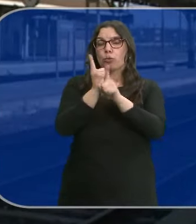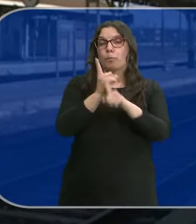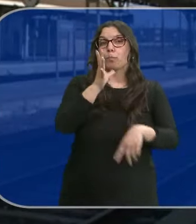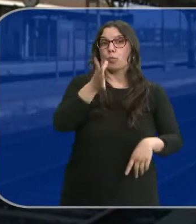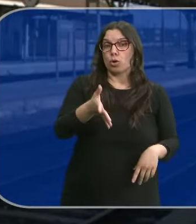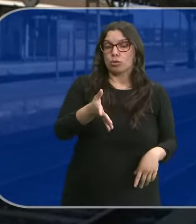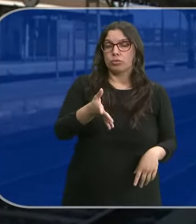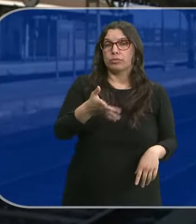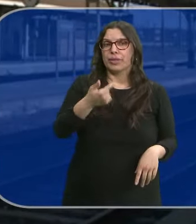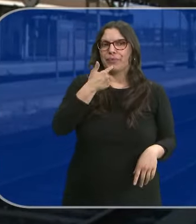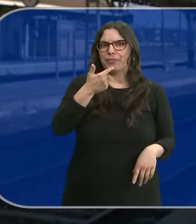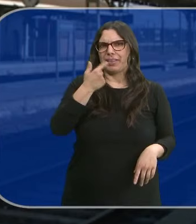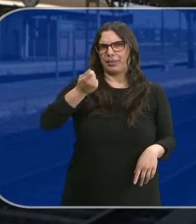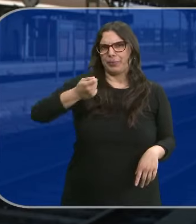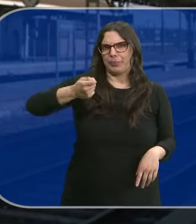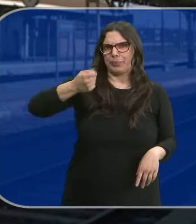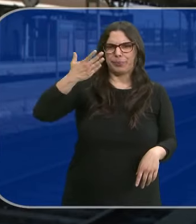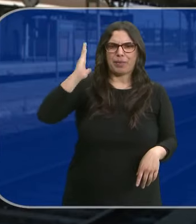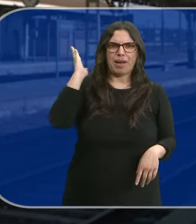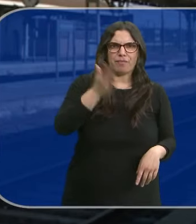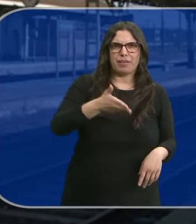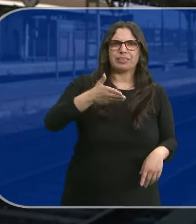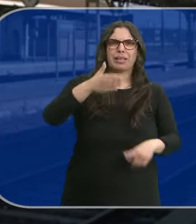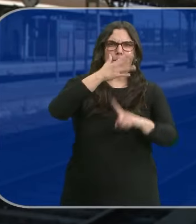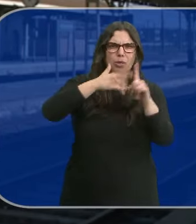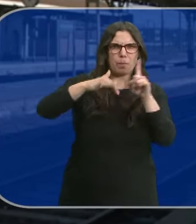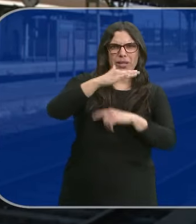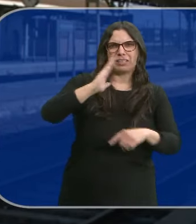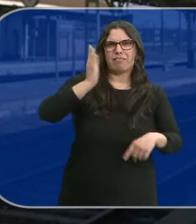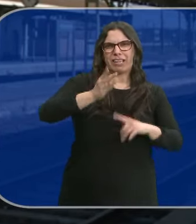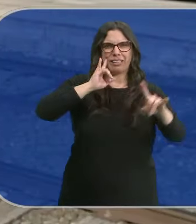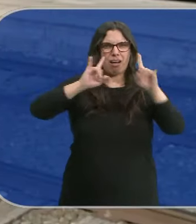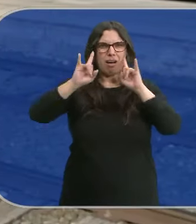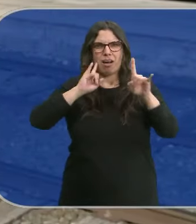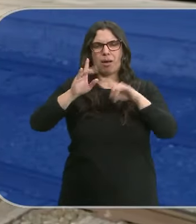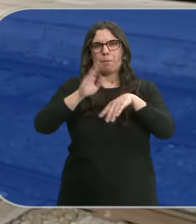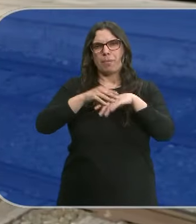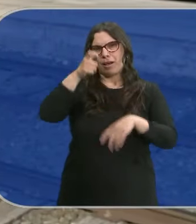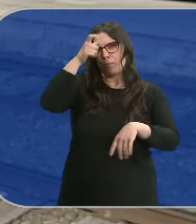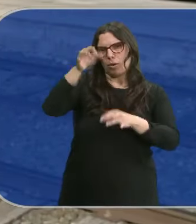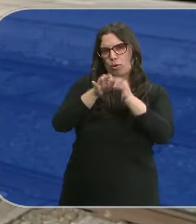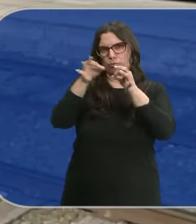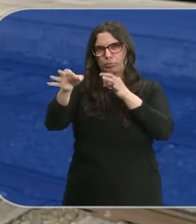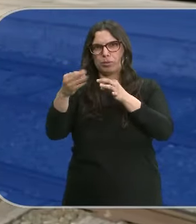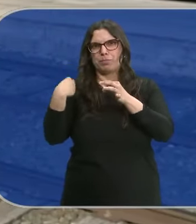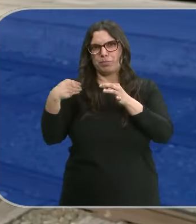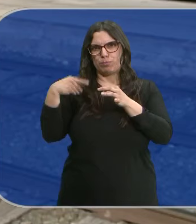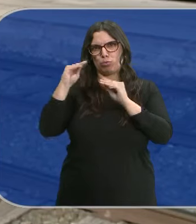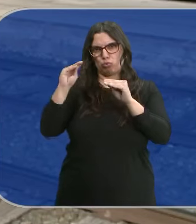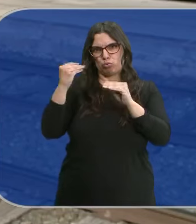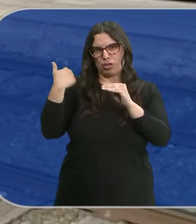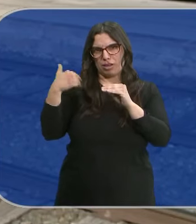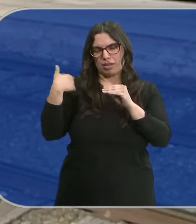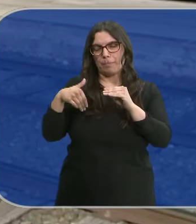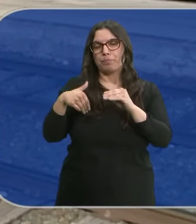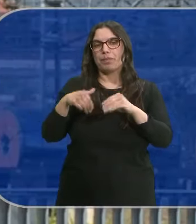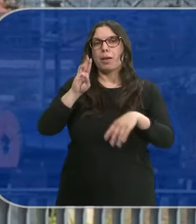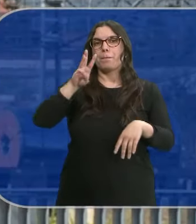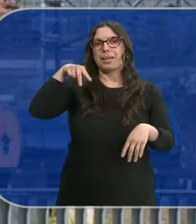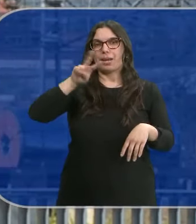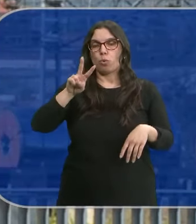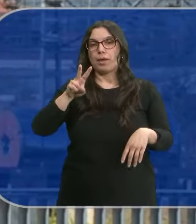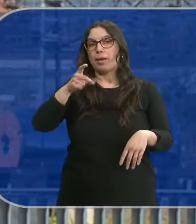por el elevado coste medioambiental y sonoro que tendría para la localidad alavesa de Ribabellosa. El Partido Nacionalista Vasco